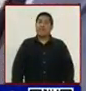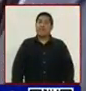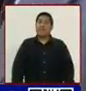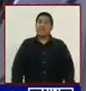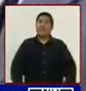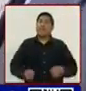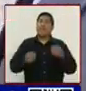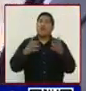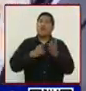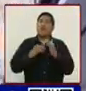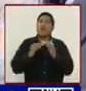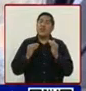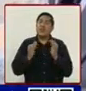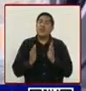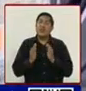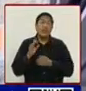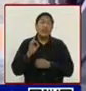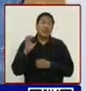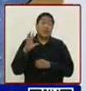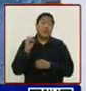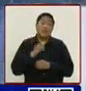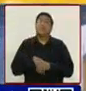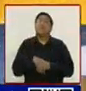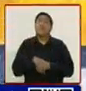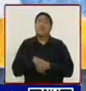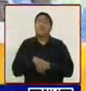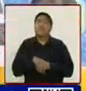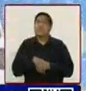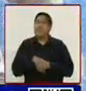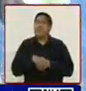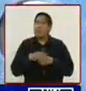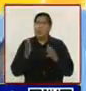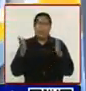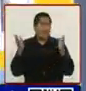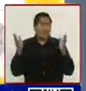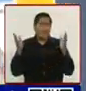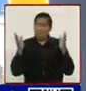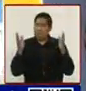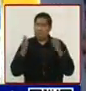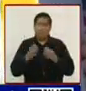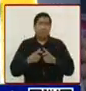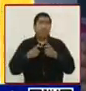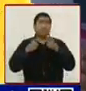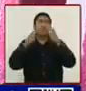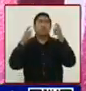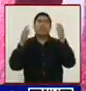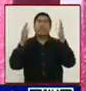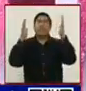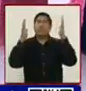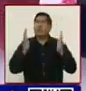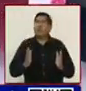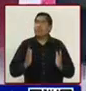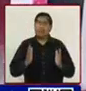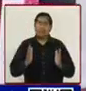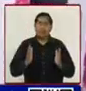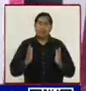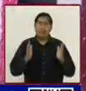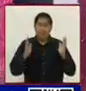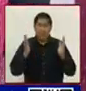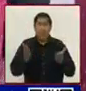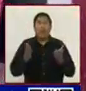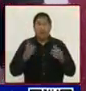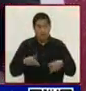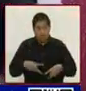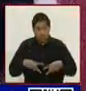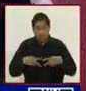con mi. ¿Cuánto cuesta esta casa de las mamás? Esta está 850, es un cholet. El diseño de un cholet. Este cholet en la vida real